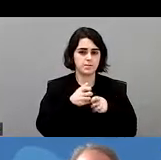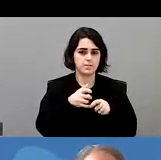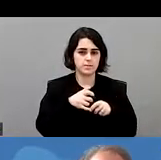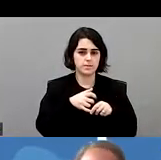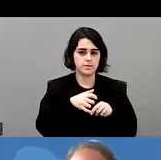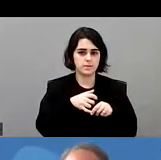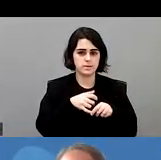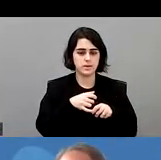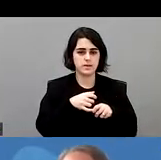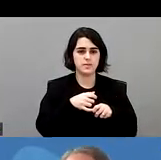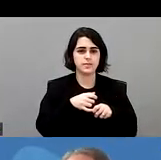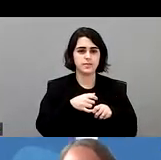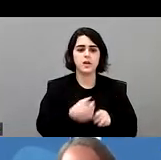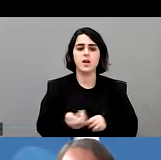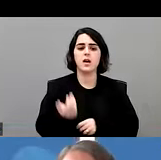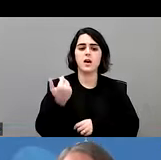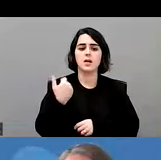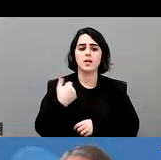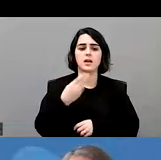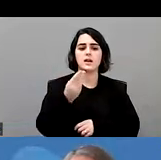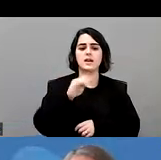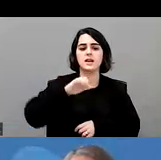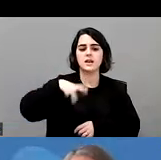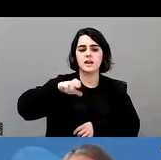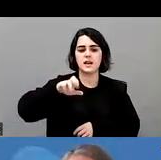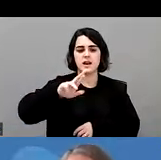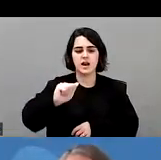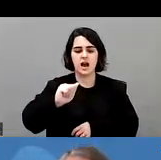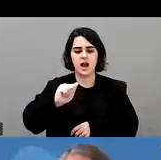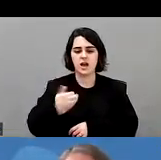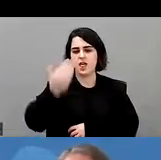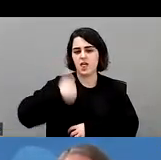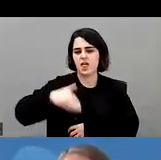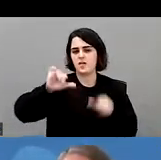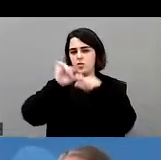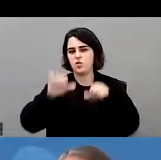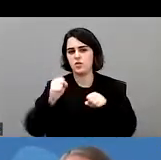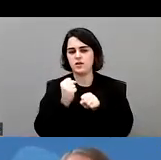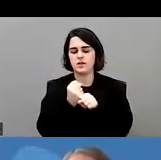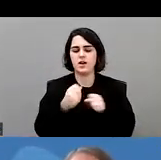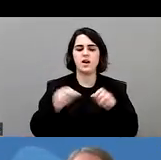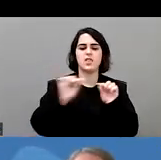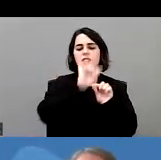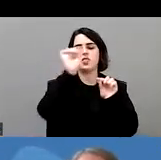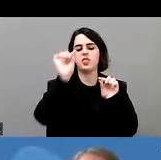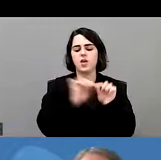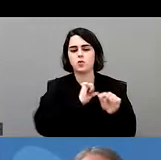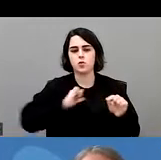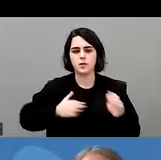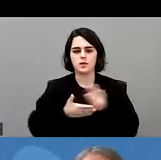En Quinera, en BJ, desde hace mucho tiempo venimos trabajando en este modelo que seguro que conocéis del círculo de autonomía, trabajando